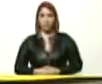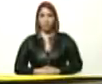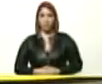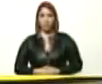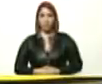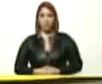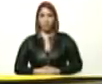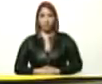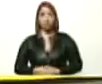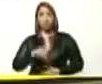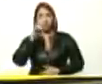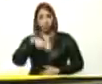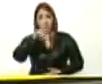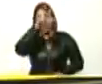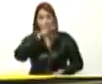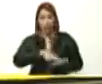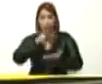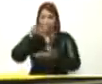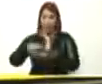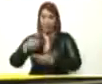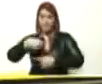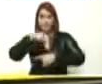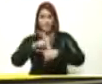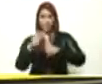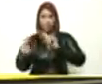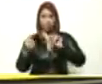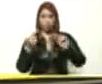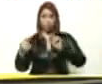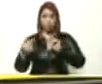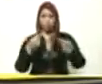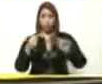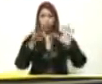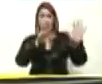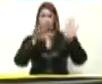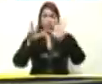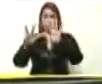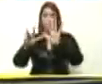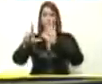fueron aprobadas, en primera discusión, leyes,